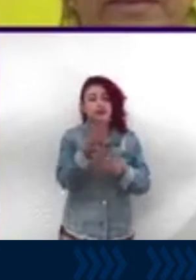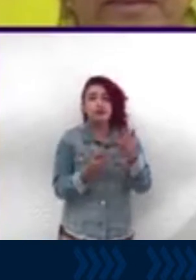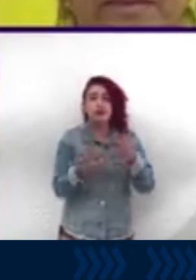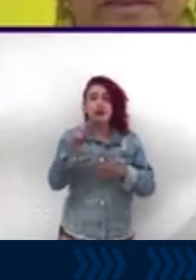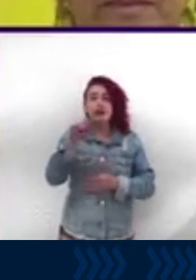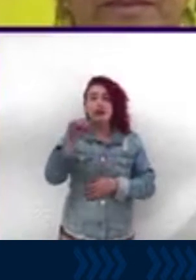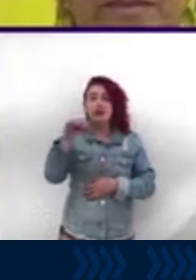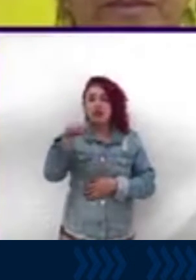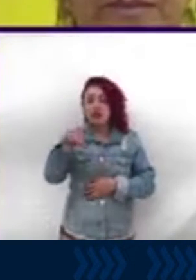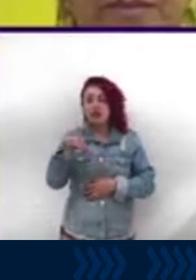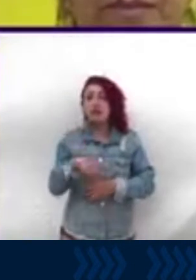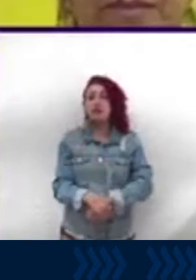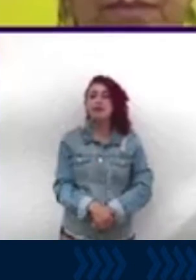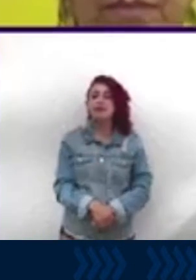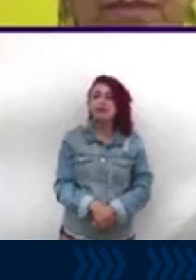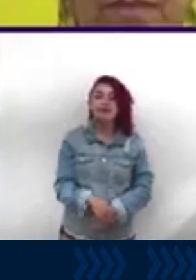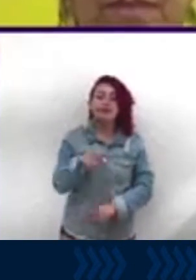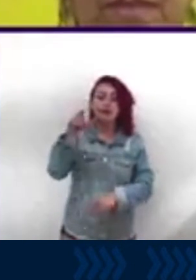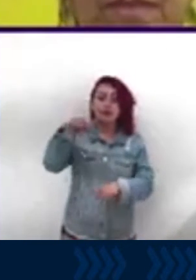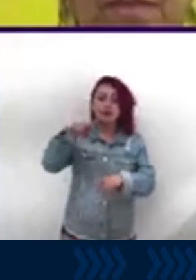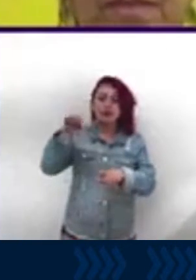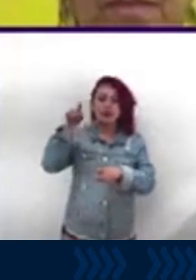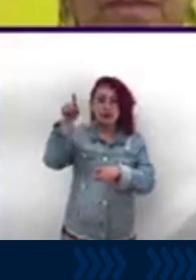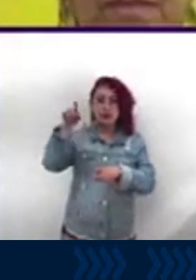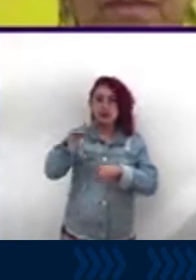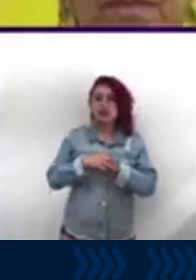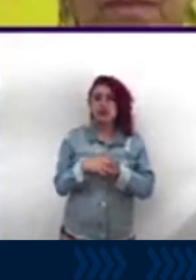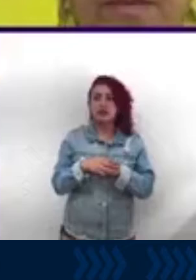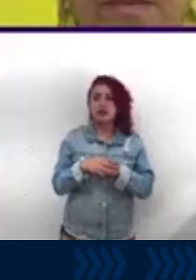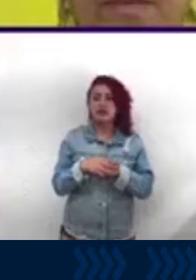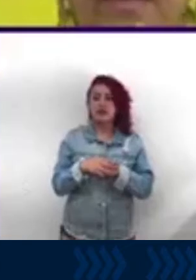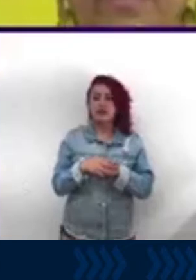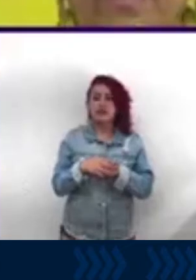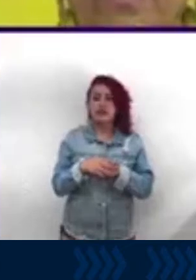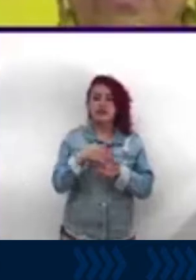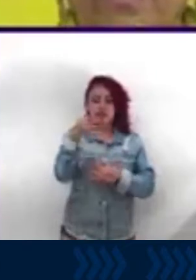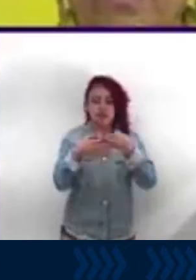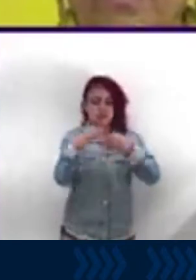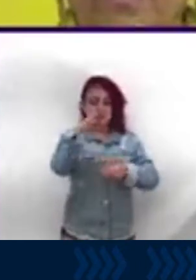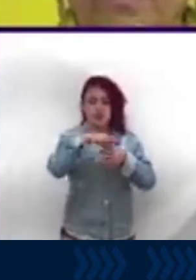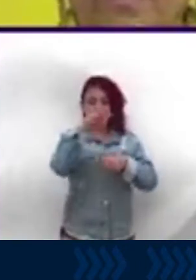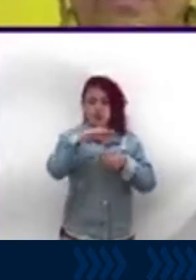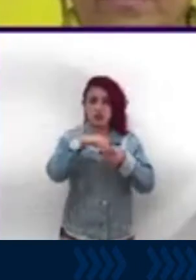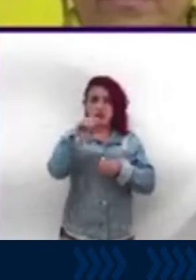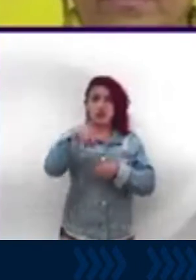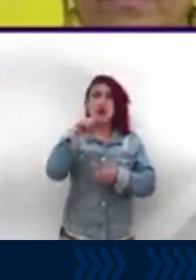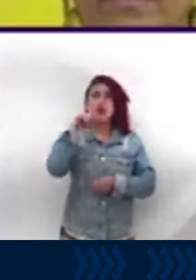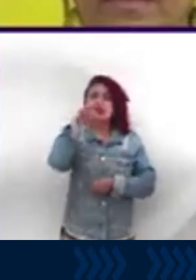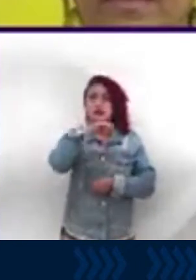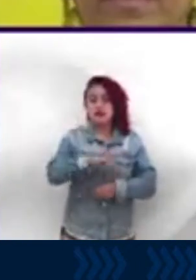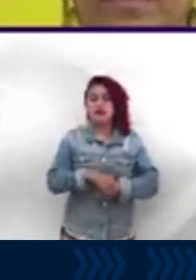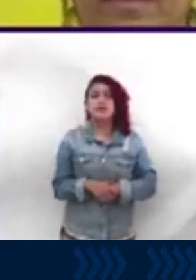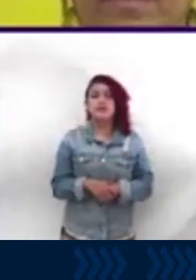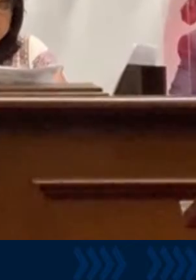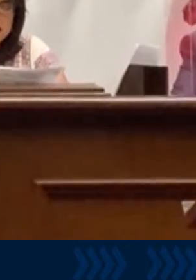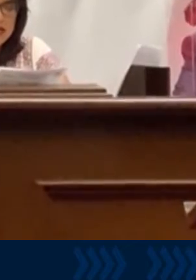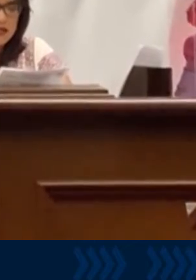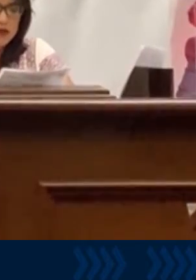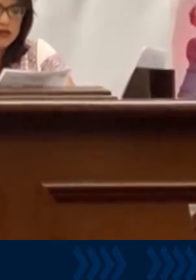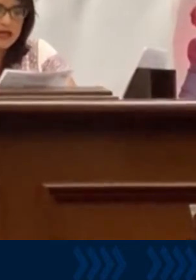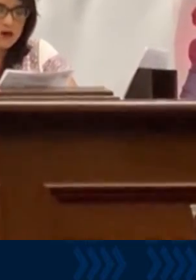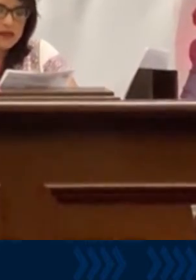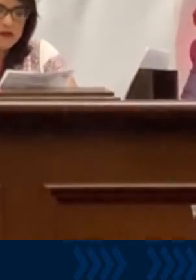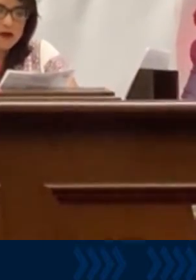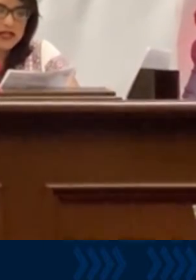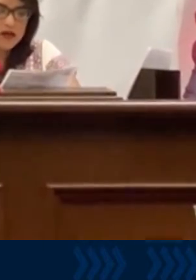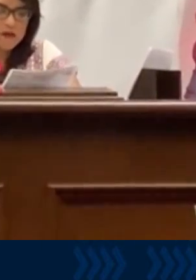resuelto el Tribunal Electoral de Quintana Roo y lo hizo también ya el Tribunal de Aguascalientes.